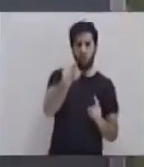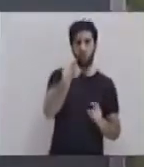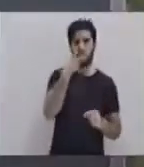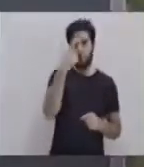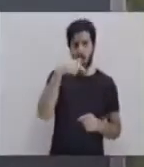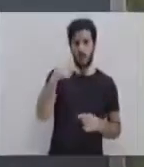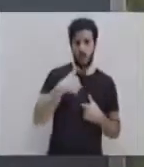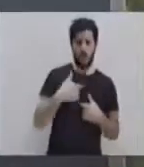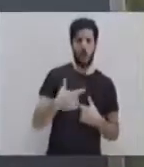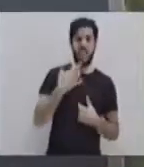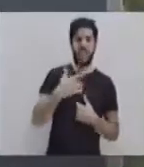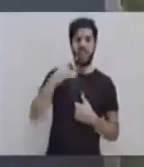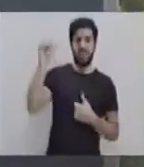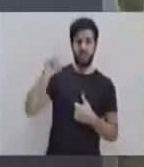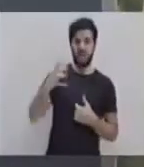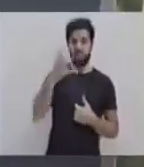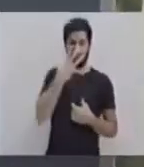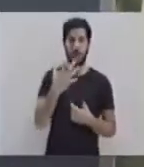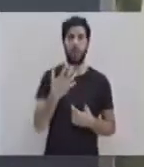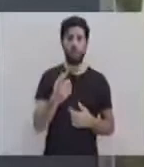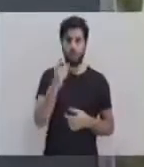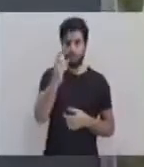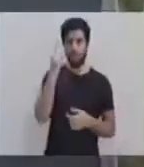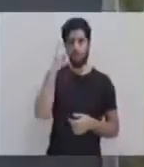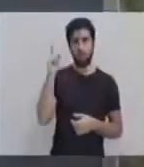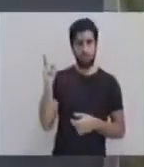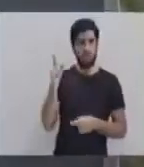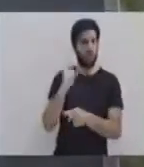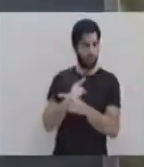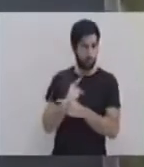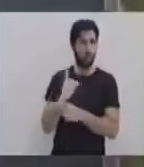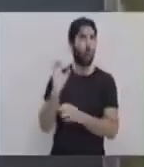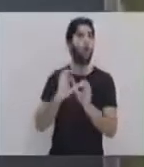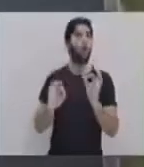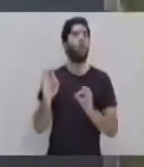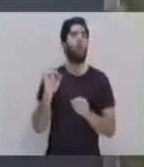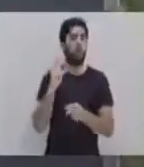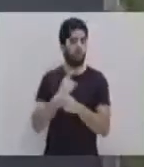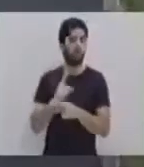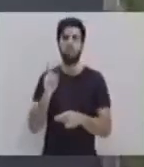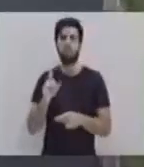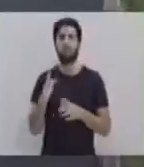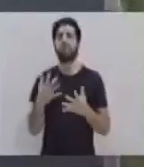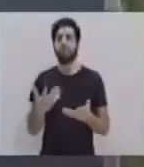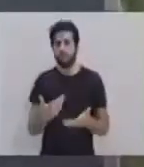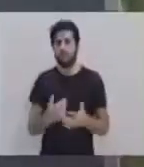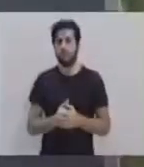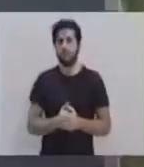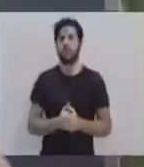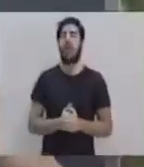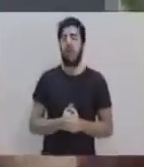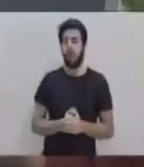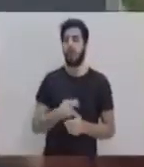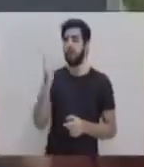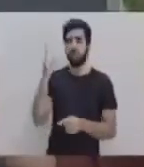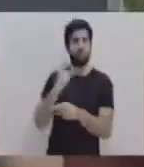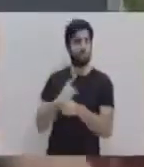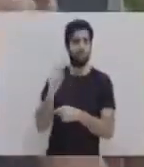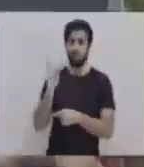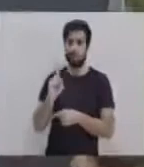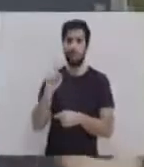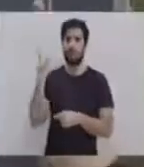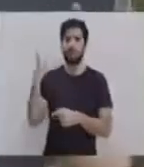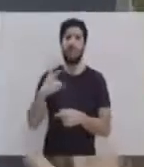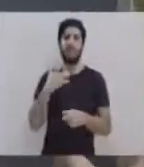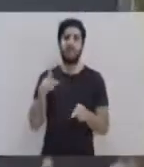sea asertivo o no asertivo? Siento que no es asertivo porque no, como dice acá,